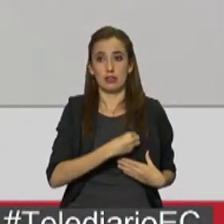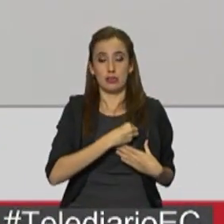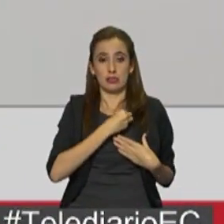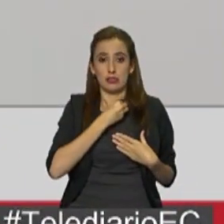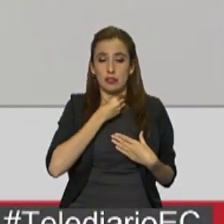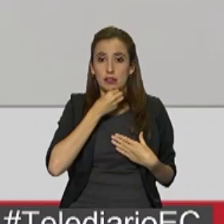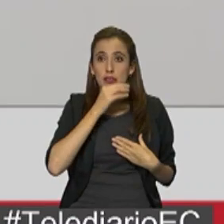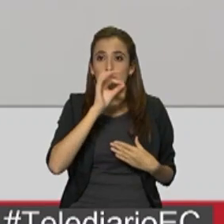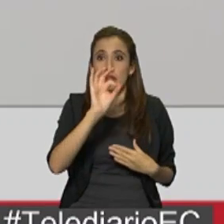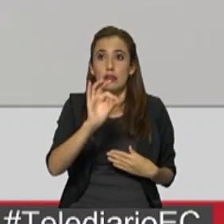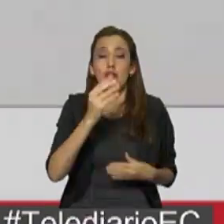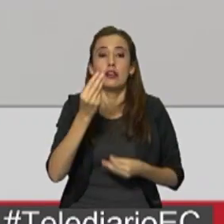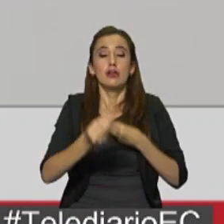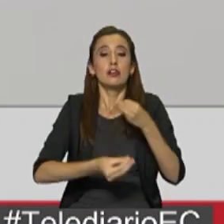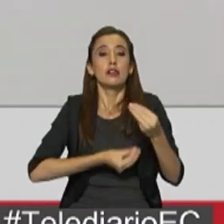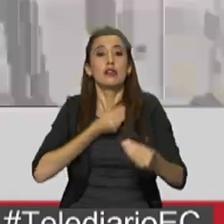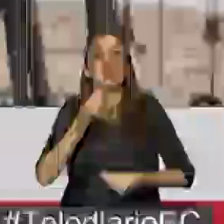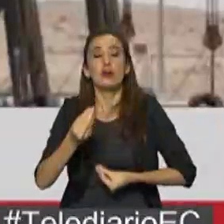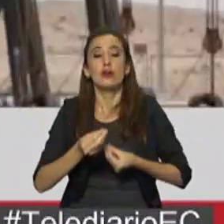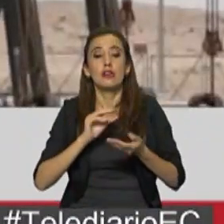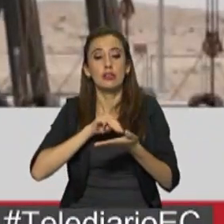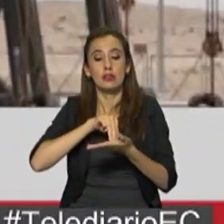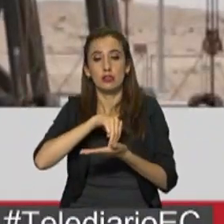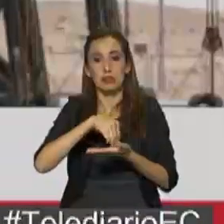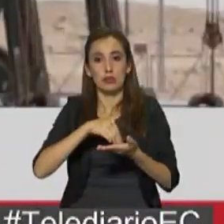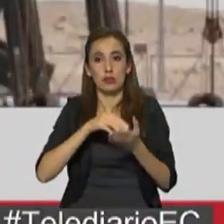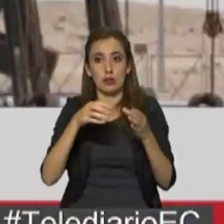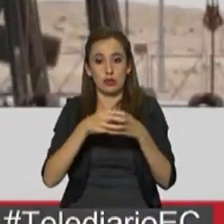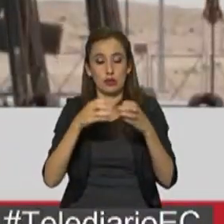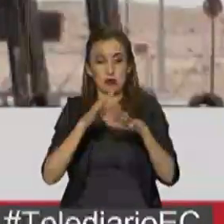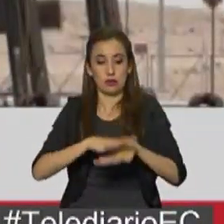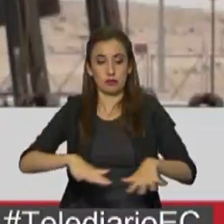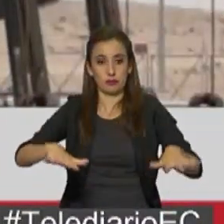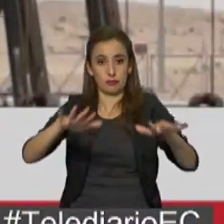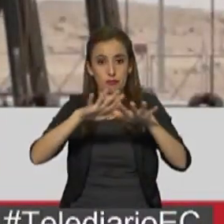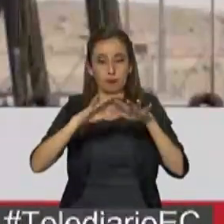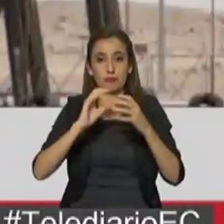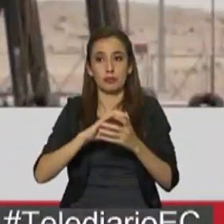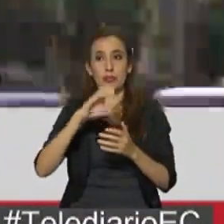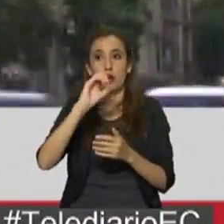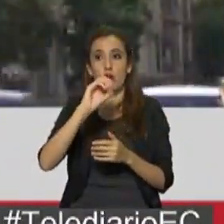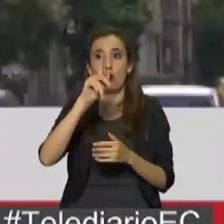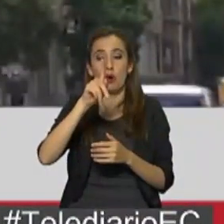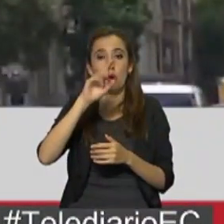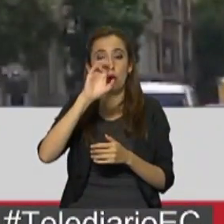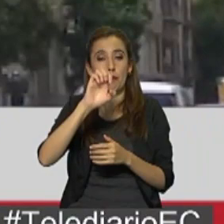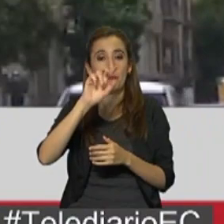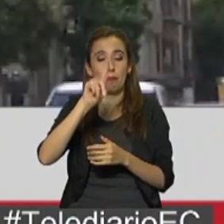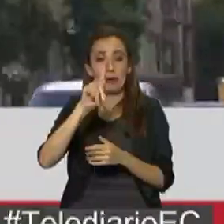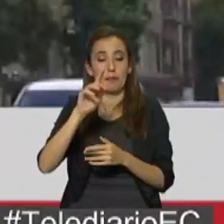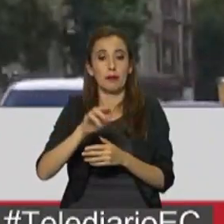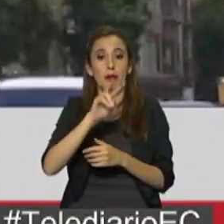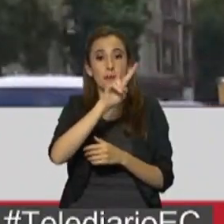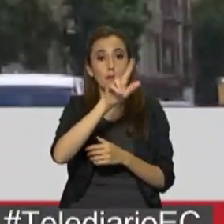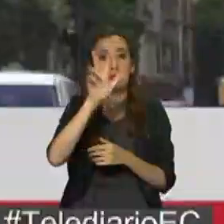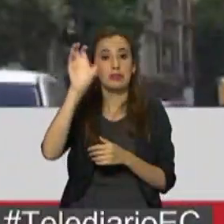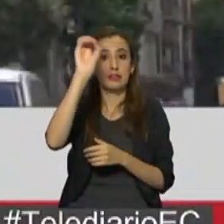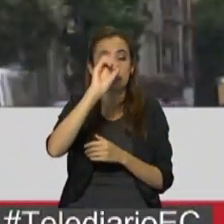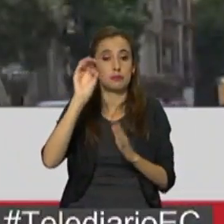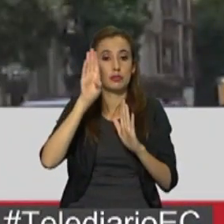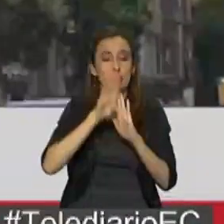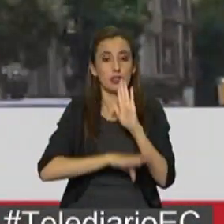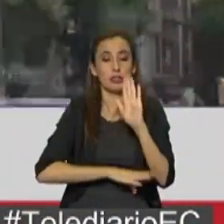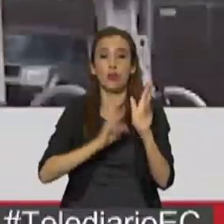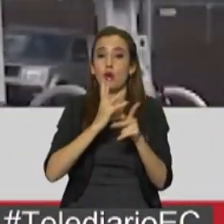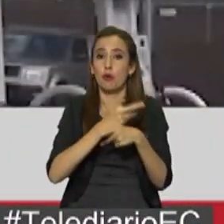el pacto alcanzado por los miembros de la organización de países productores de petróleo opep fue en bajar un 23 por ciento la producción